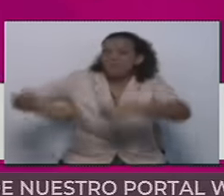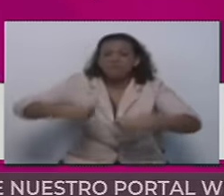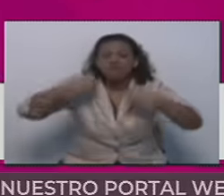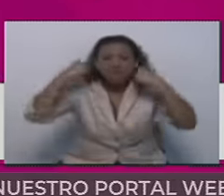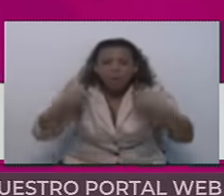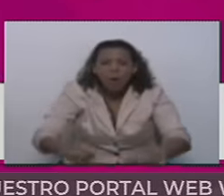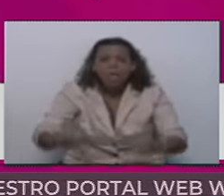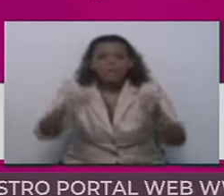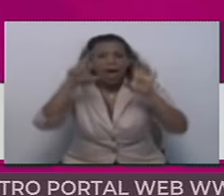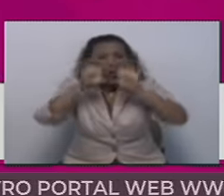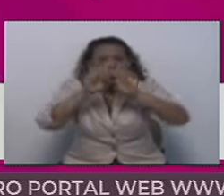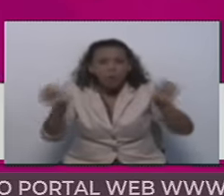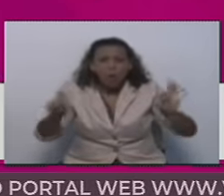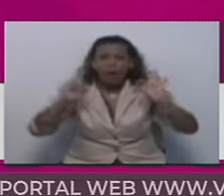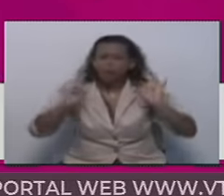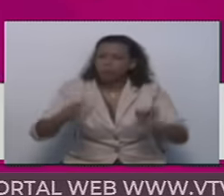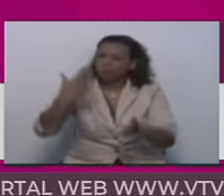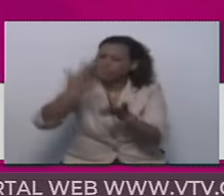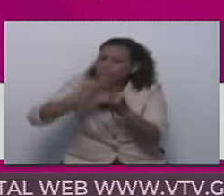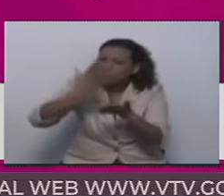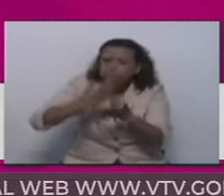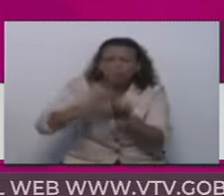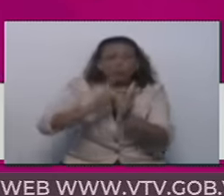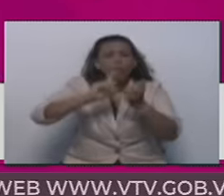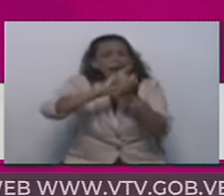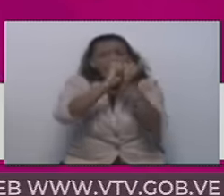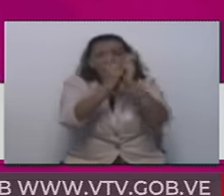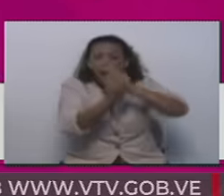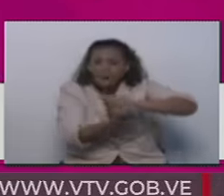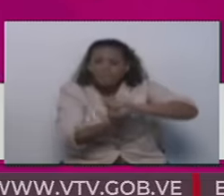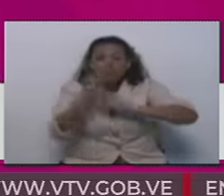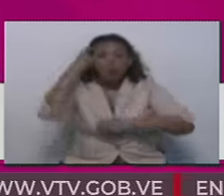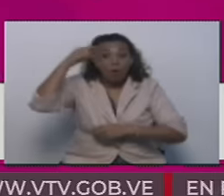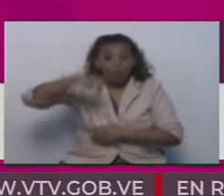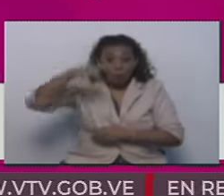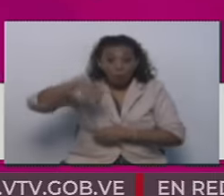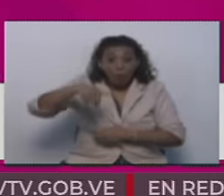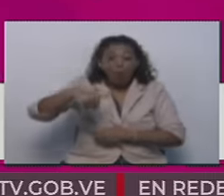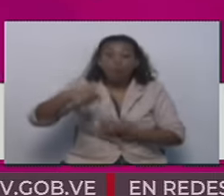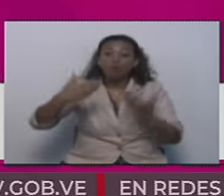tema educativo y perseveró. Y hoy podemos decir,